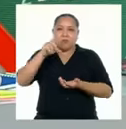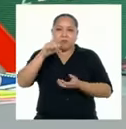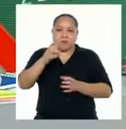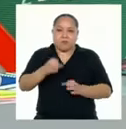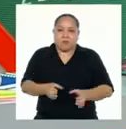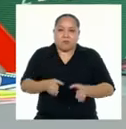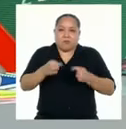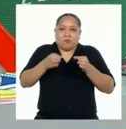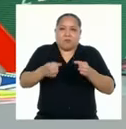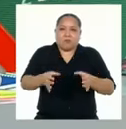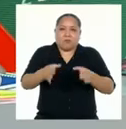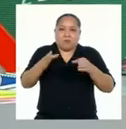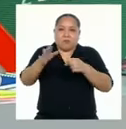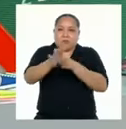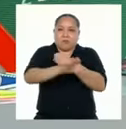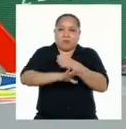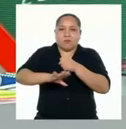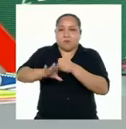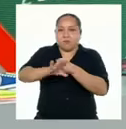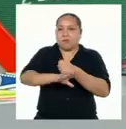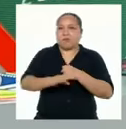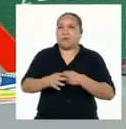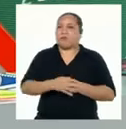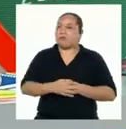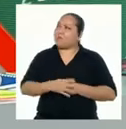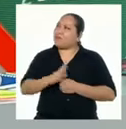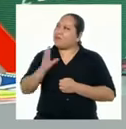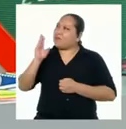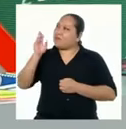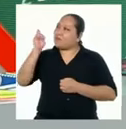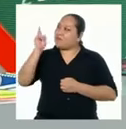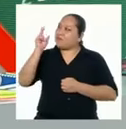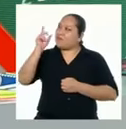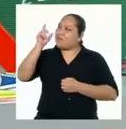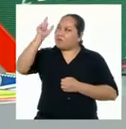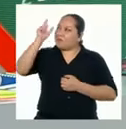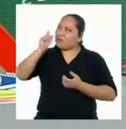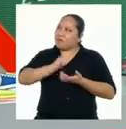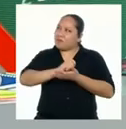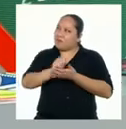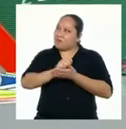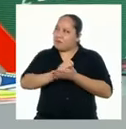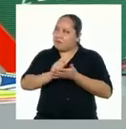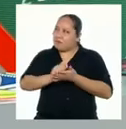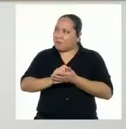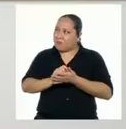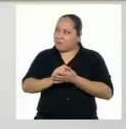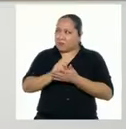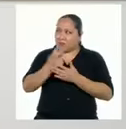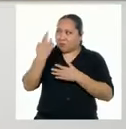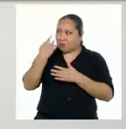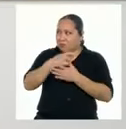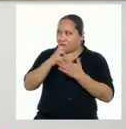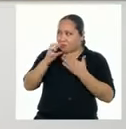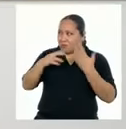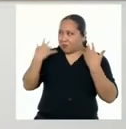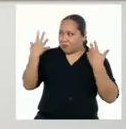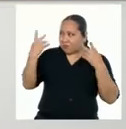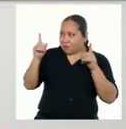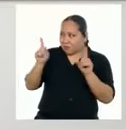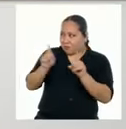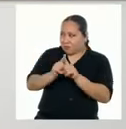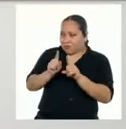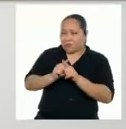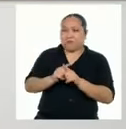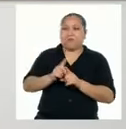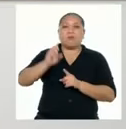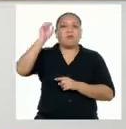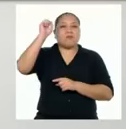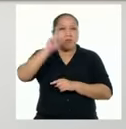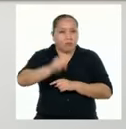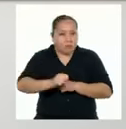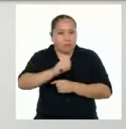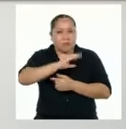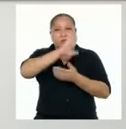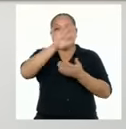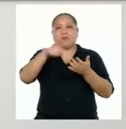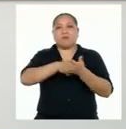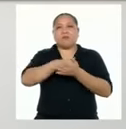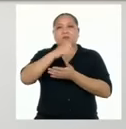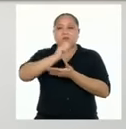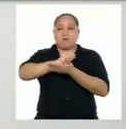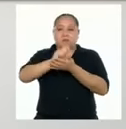sostengan. Profesora, ¿y las escritoras y los escritores profesionales también lo hacen? Claro que sí. Todas